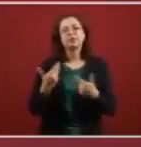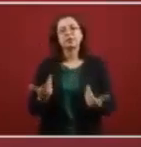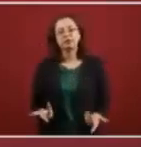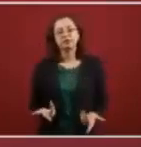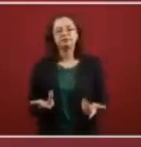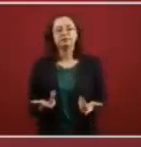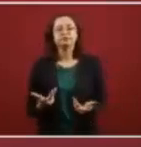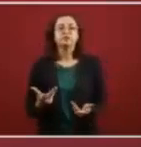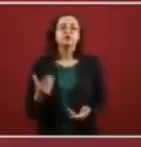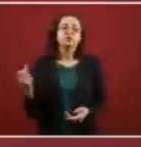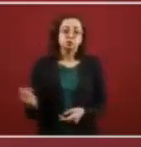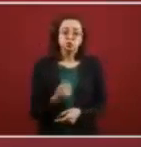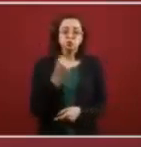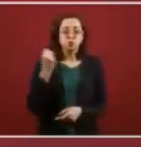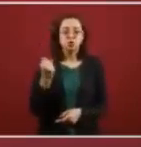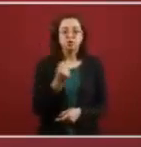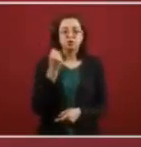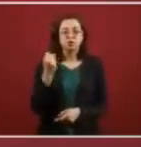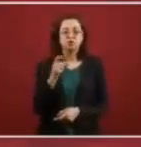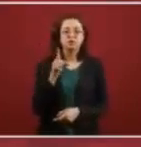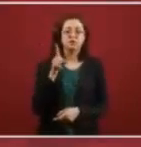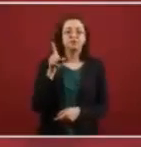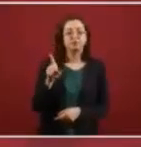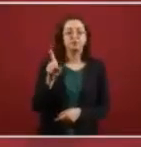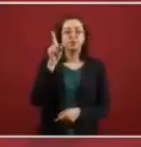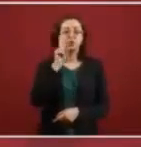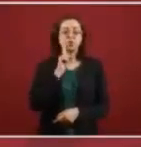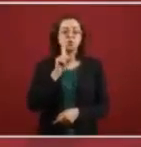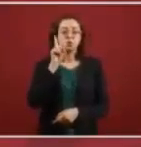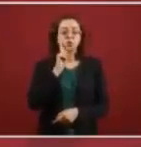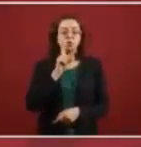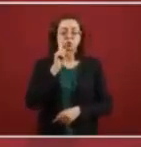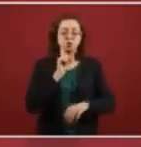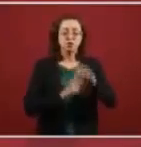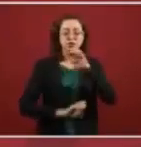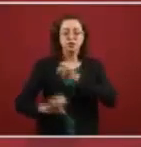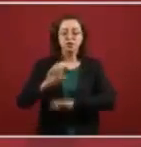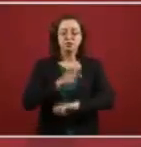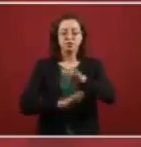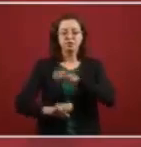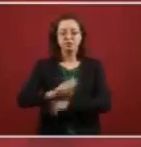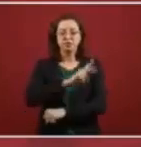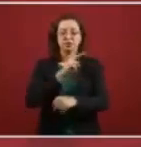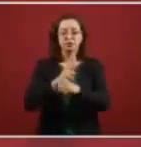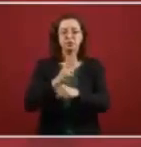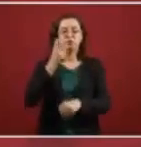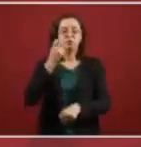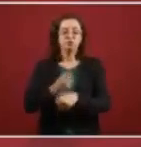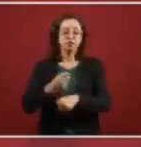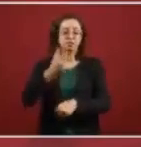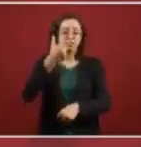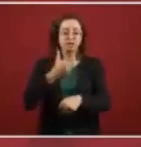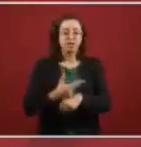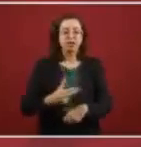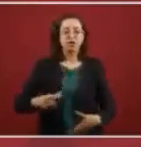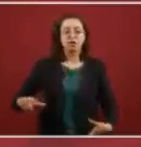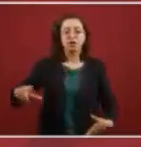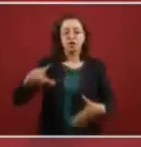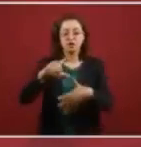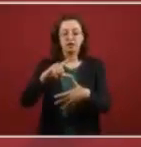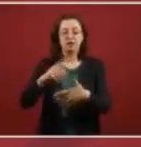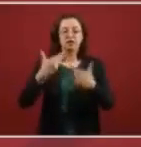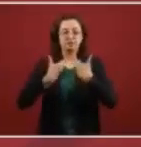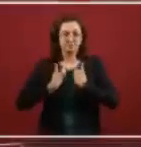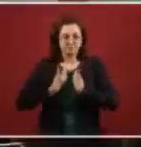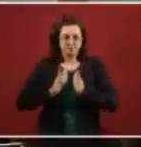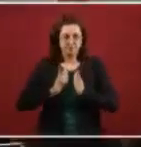embajadora del subsecretario de américa latina y del de la voz finalmente el comando de la fuerza